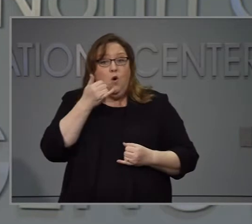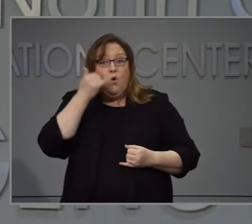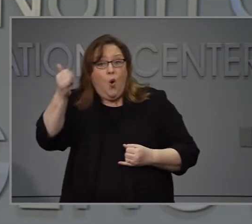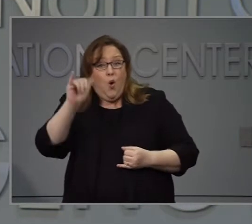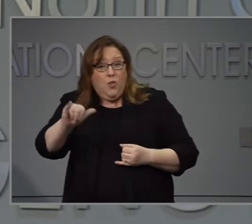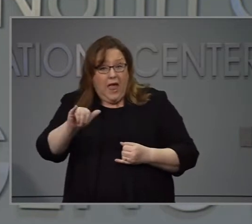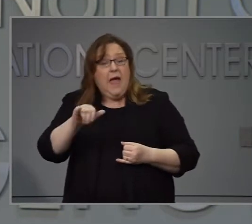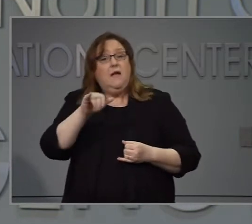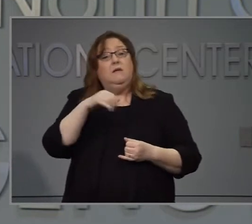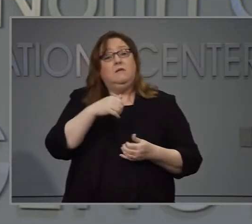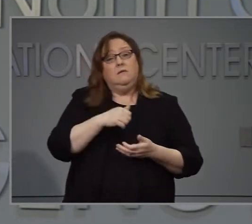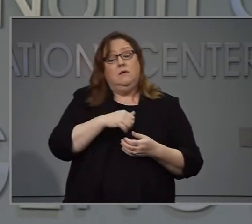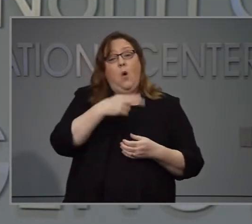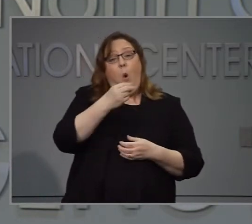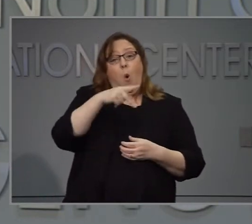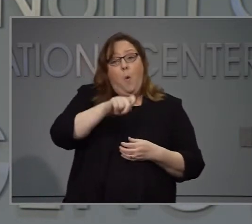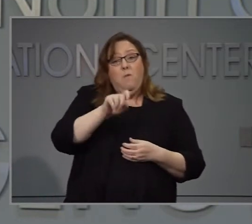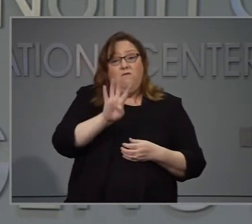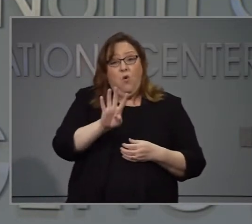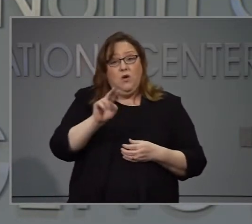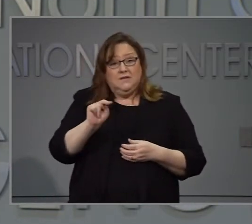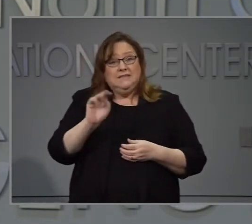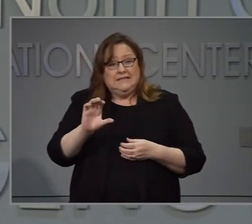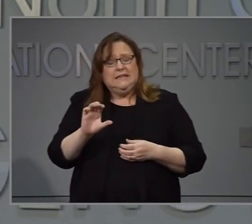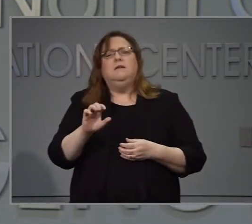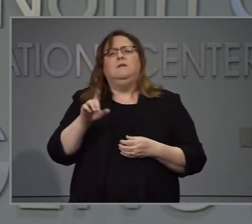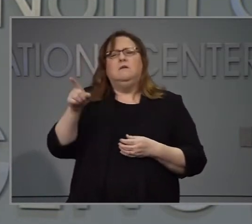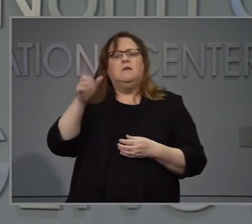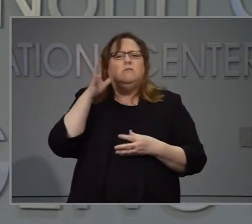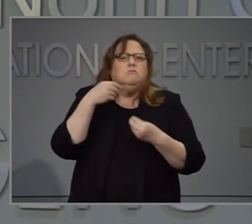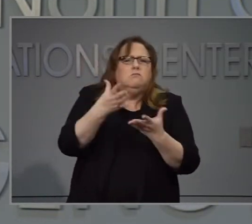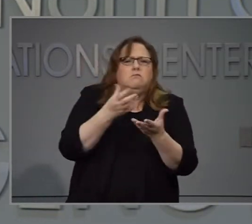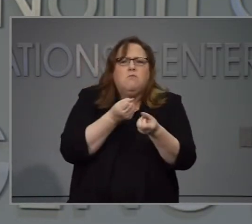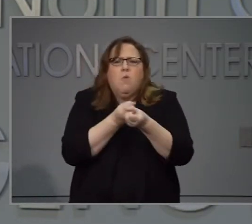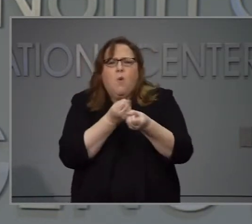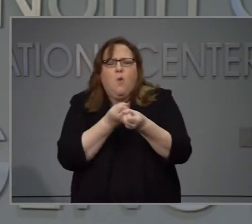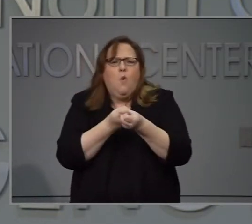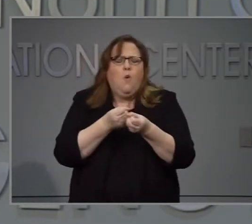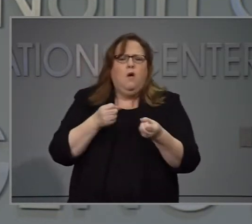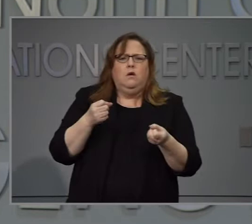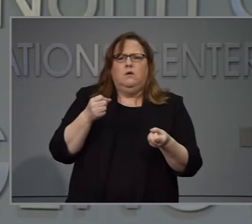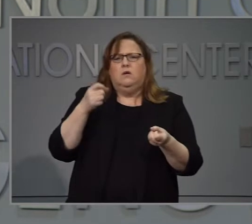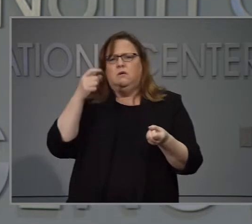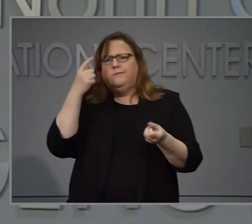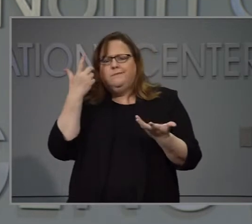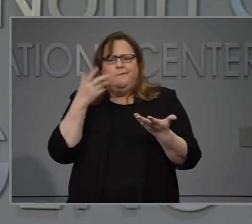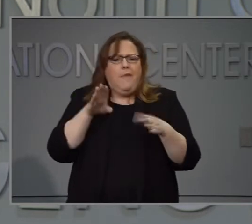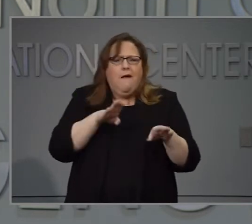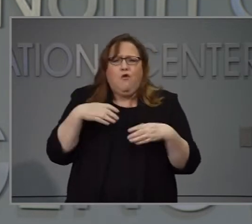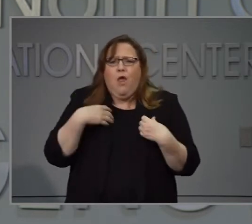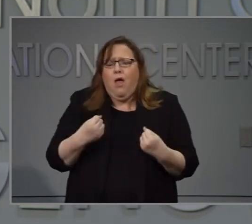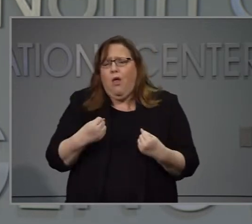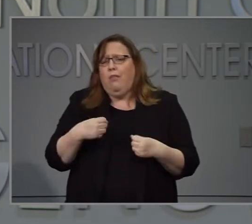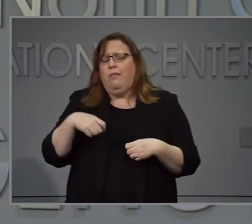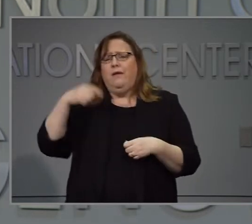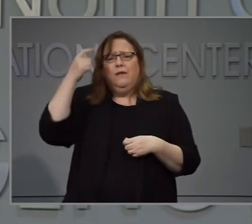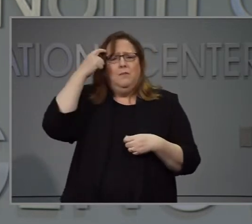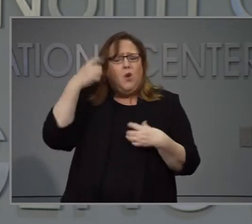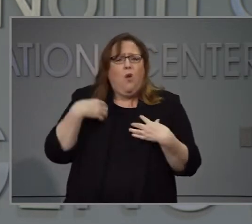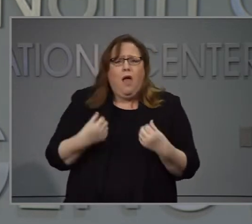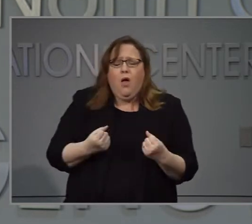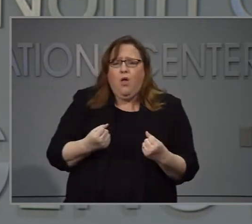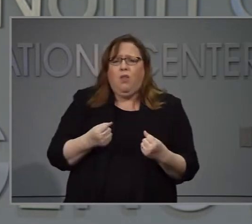conecta conecta los de carolinas del norte con información de sistemas de apoyo de salud mental si